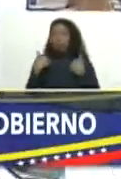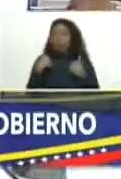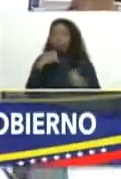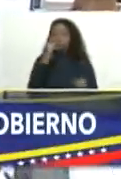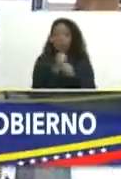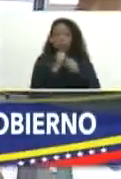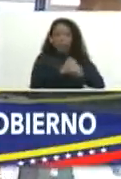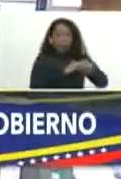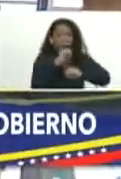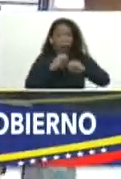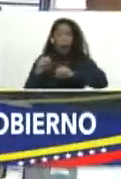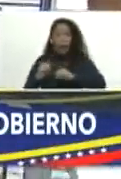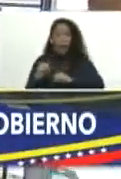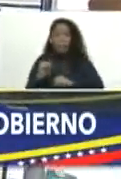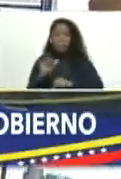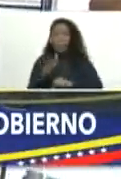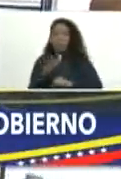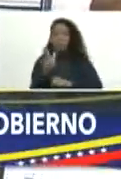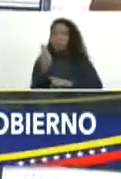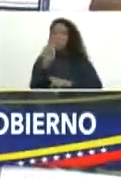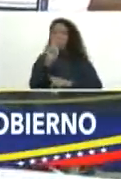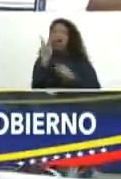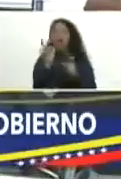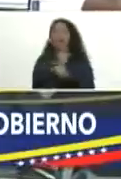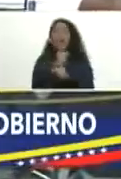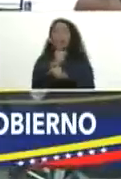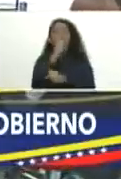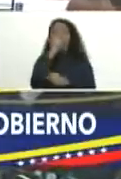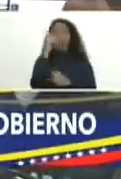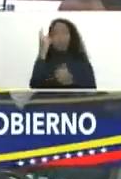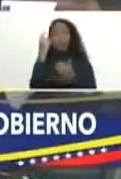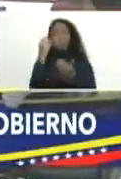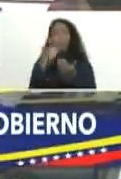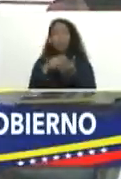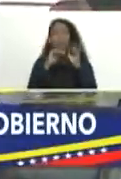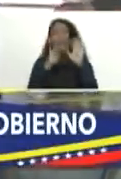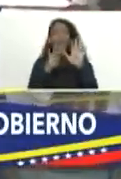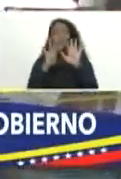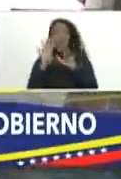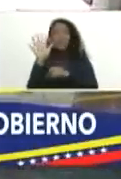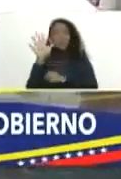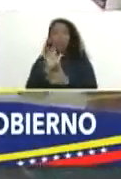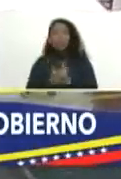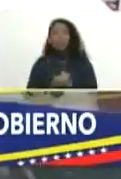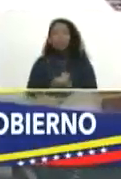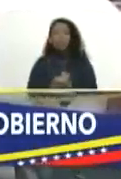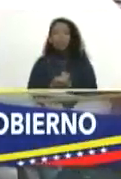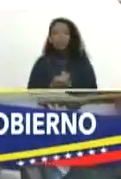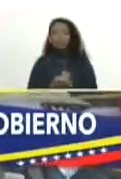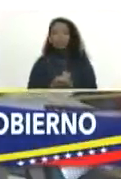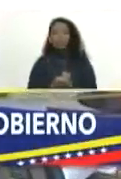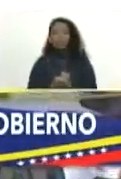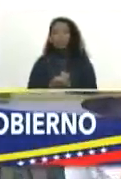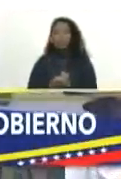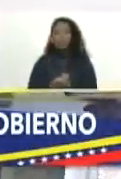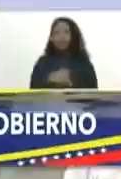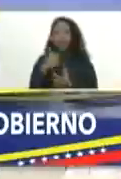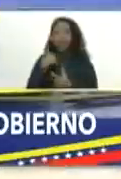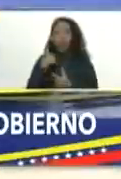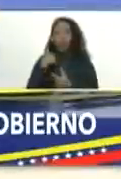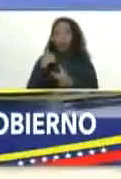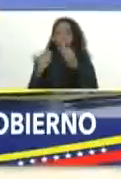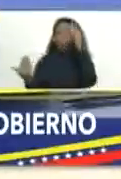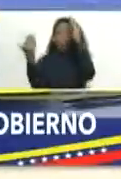Creo que por el mes de agosto del año 95, por allá. Y me quedó grabado